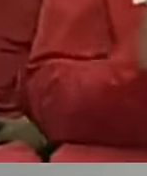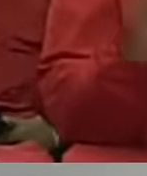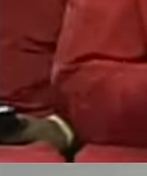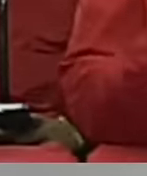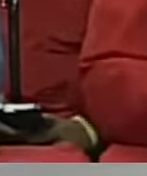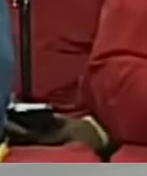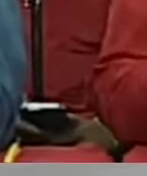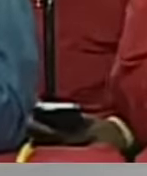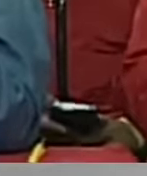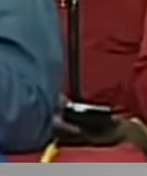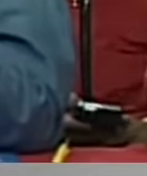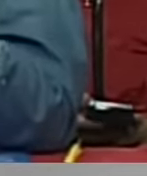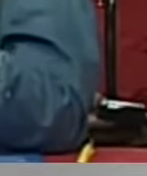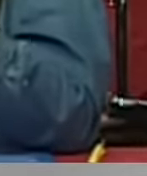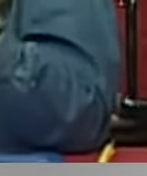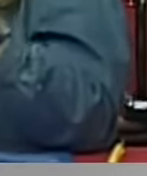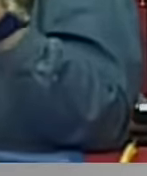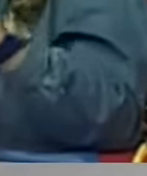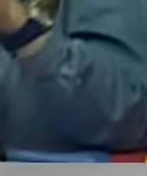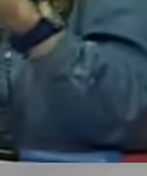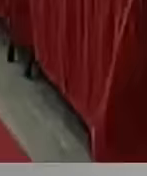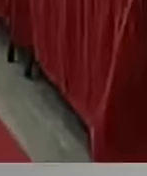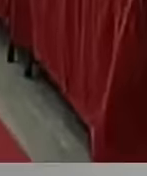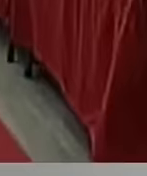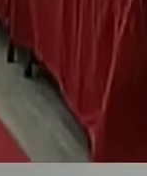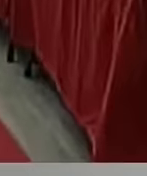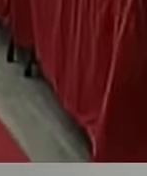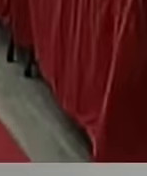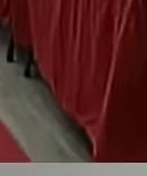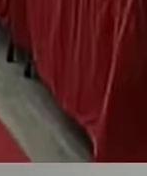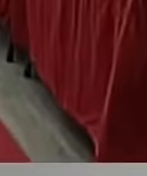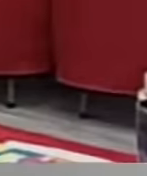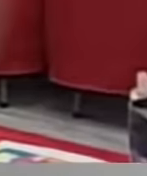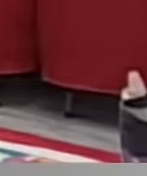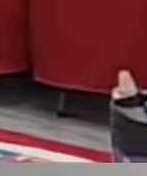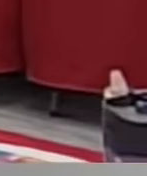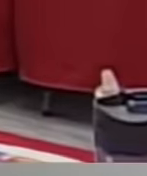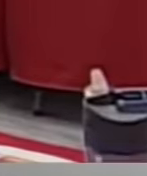Partido Socialista Unido de Venezuela.